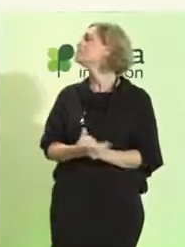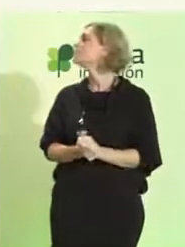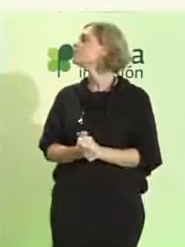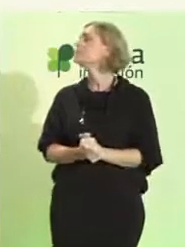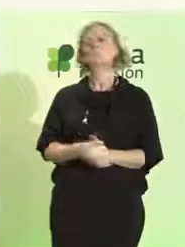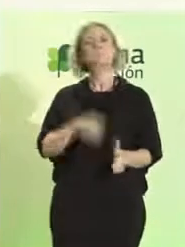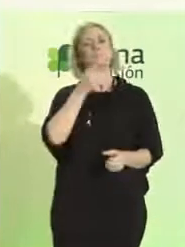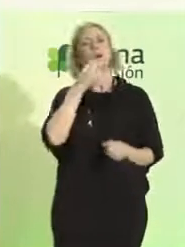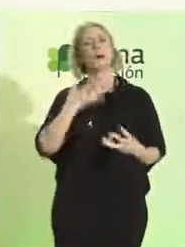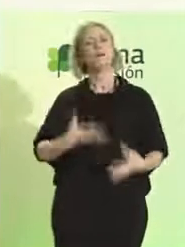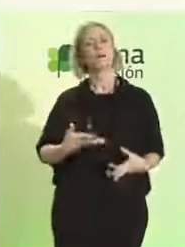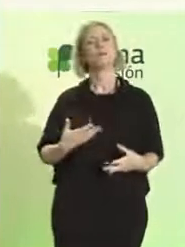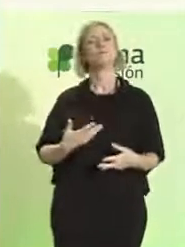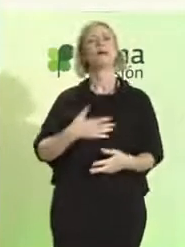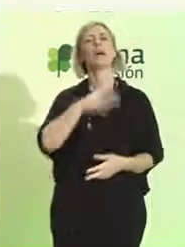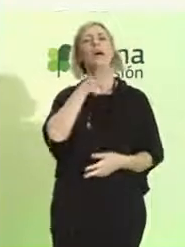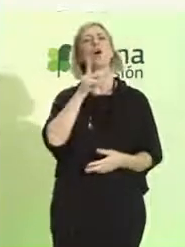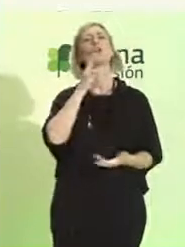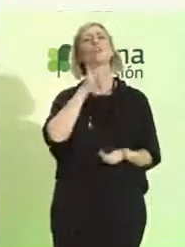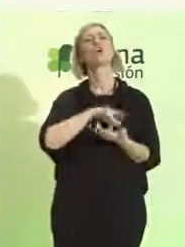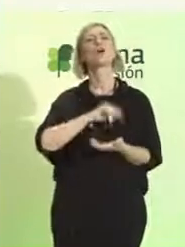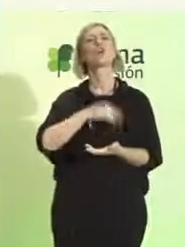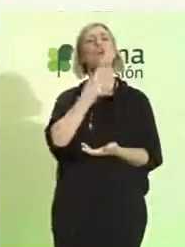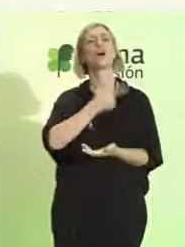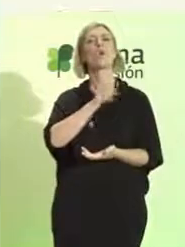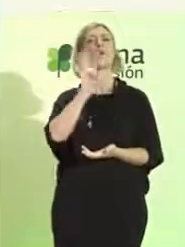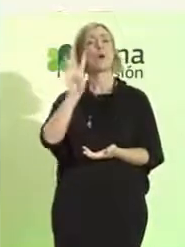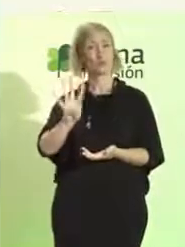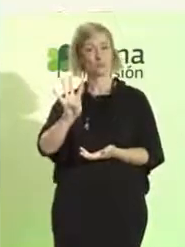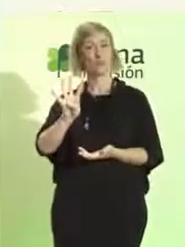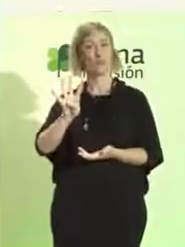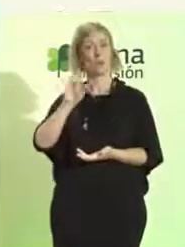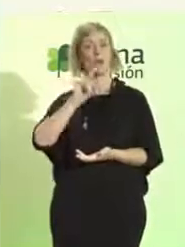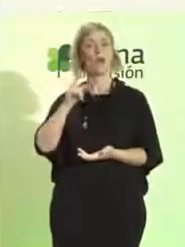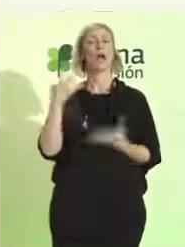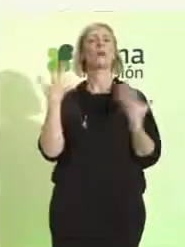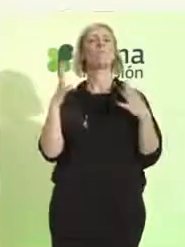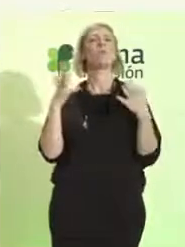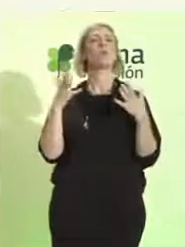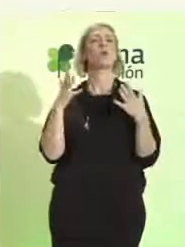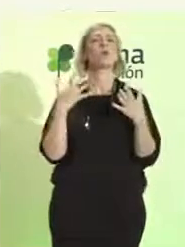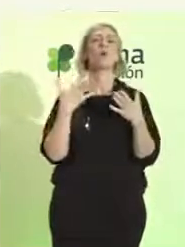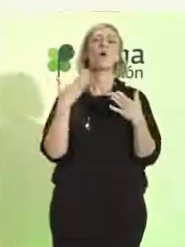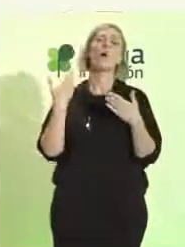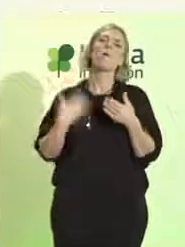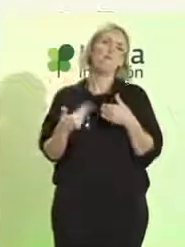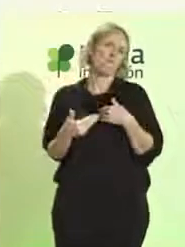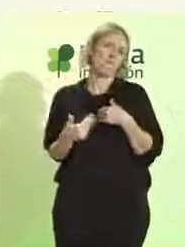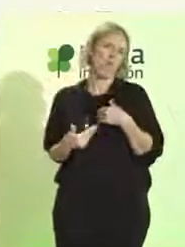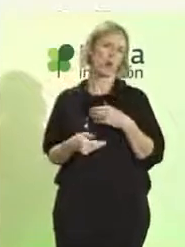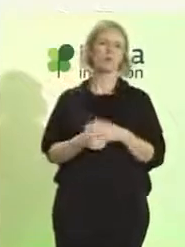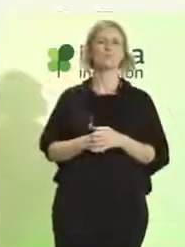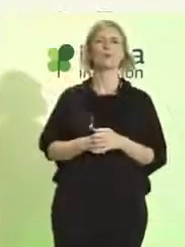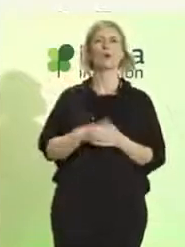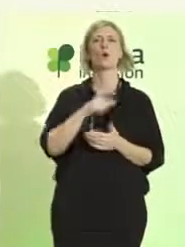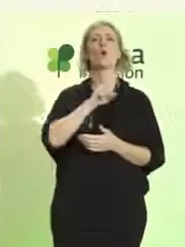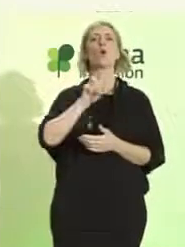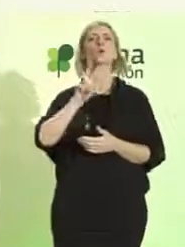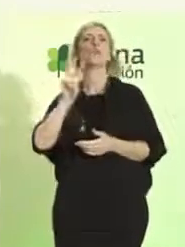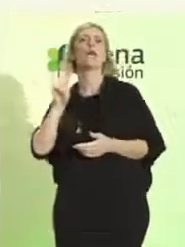Vale, bien. Ahora cuando cuente cuatro, vamos a hacer un aplauso muy flojo. Un, dos, tres.